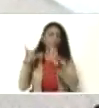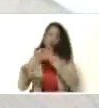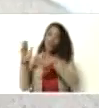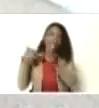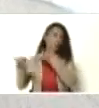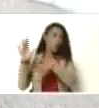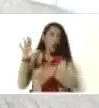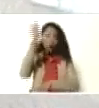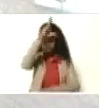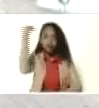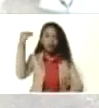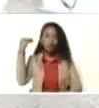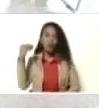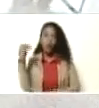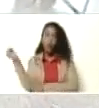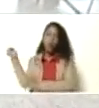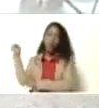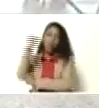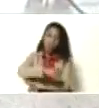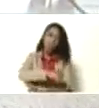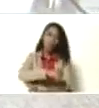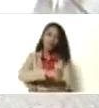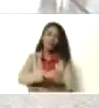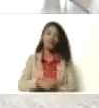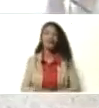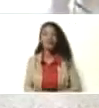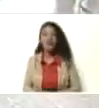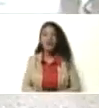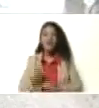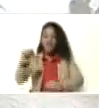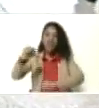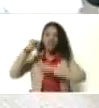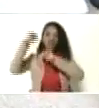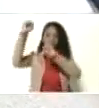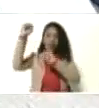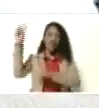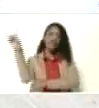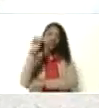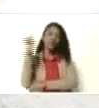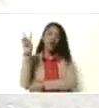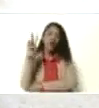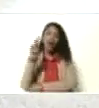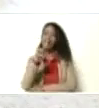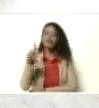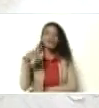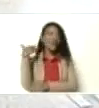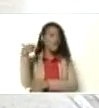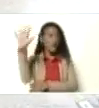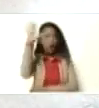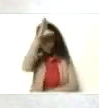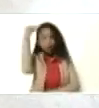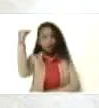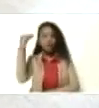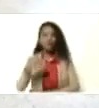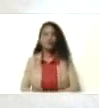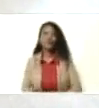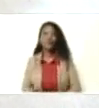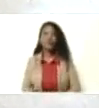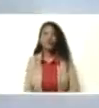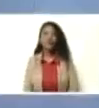Se fue Donald Trump. Lo derrotamos. Victoria de Venezuela. Se fue Donald Trump.